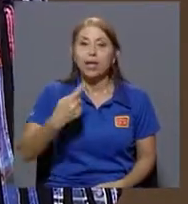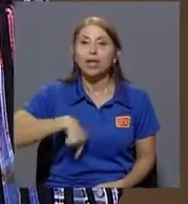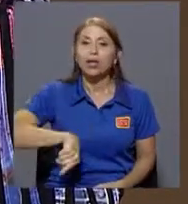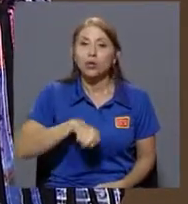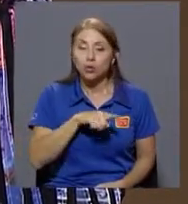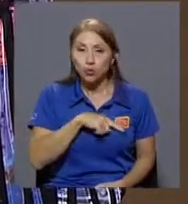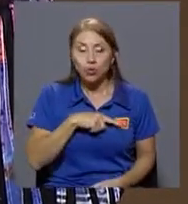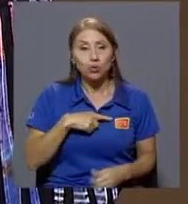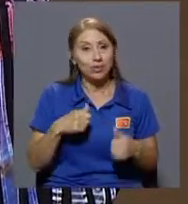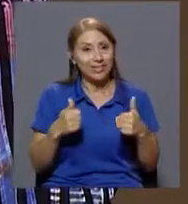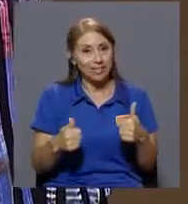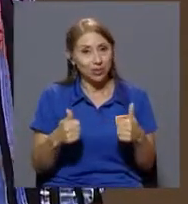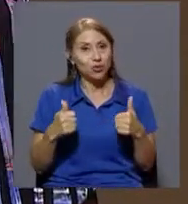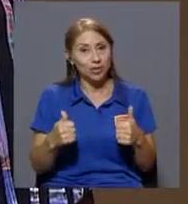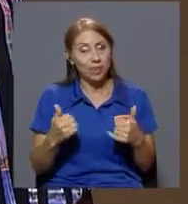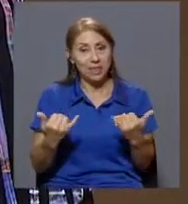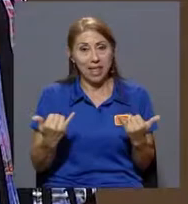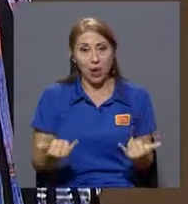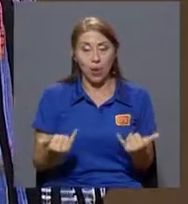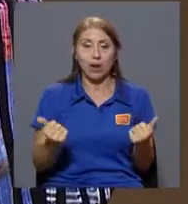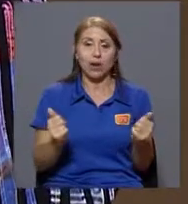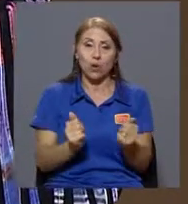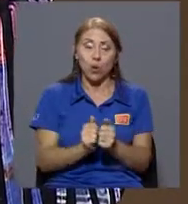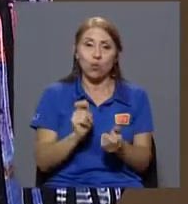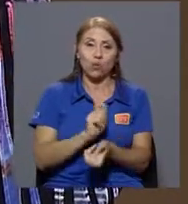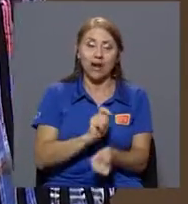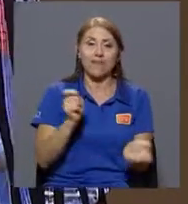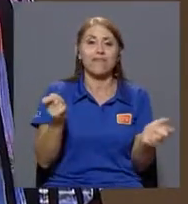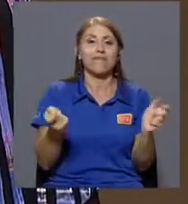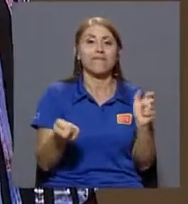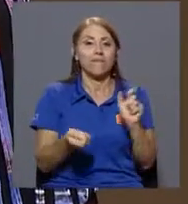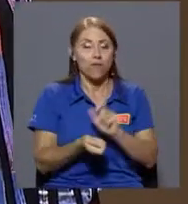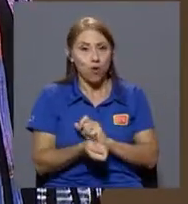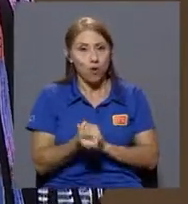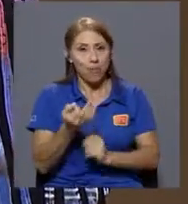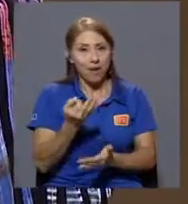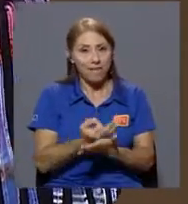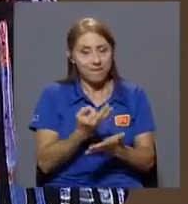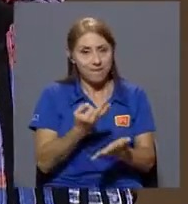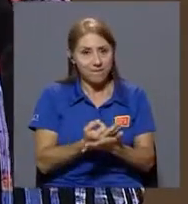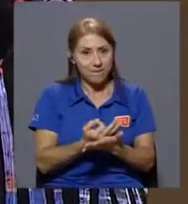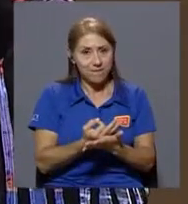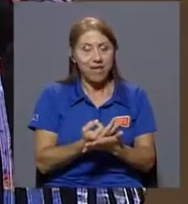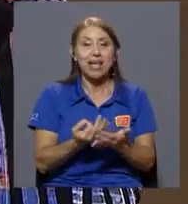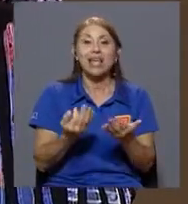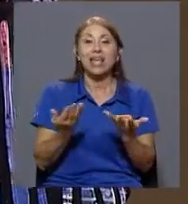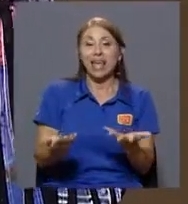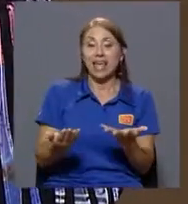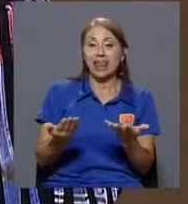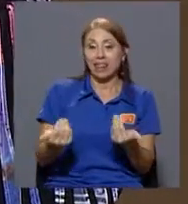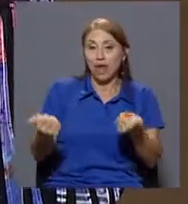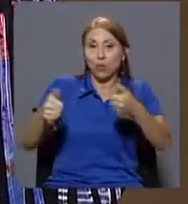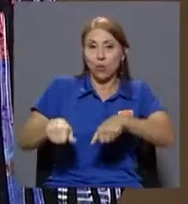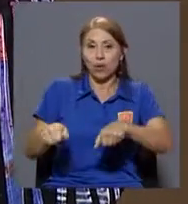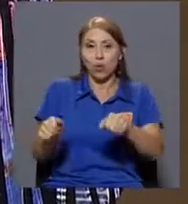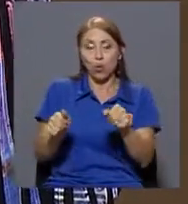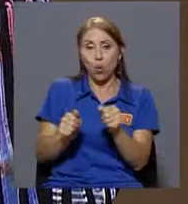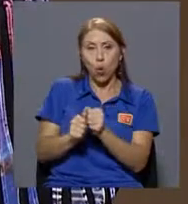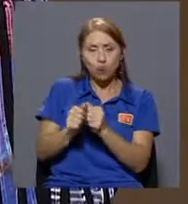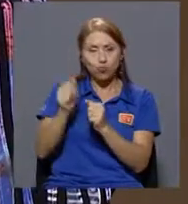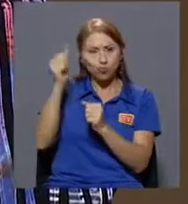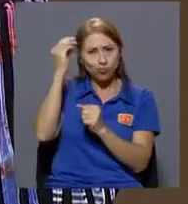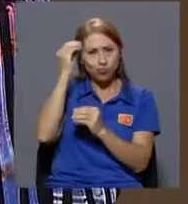dichosamente con una reforma que da un rendimiento, según las estimaciones del Banco Central,